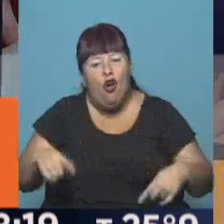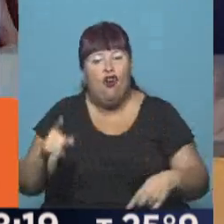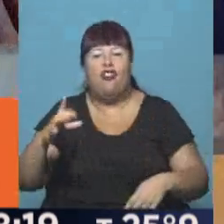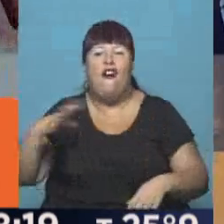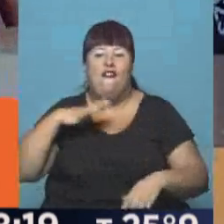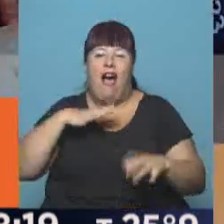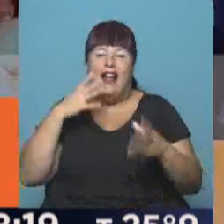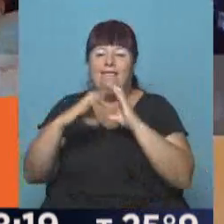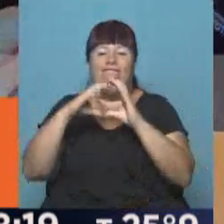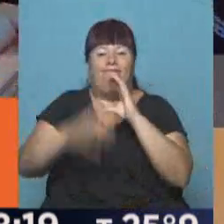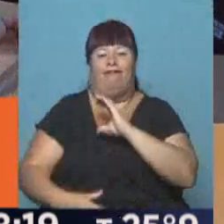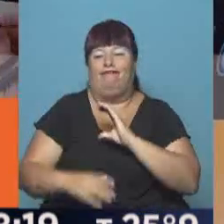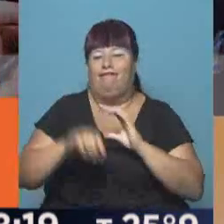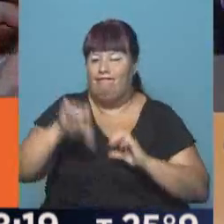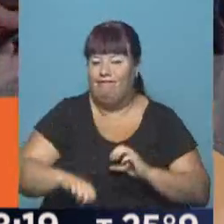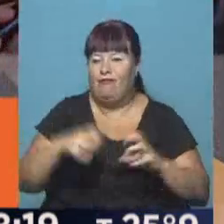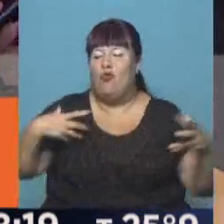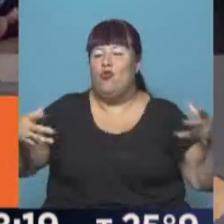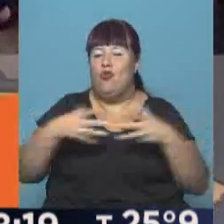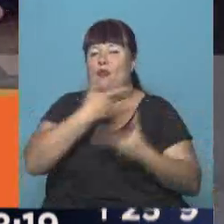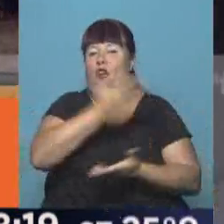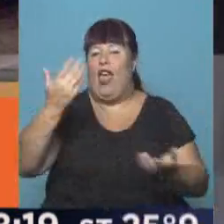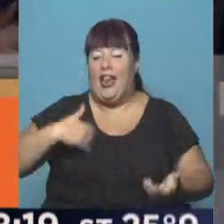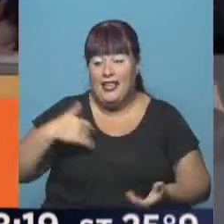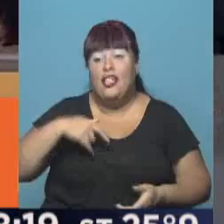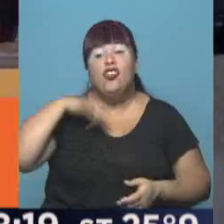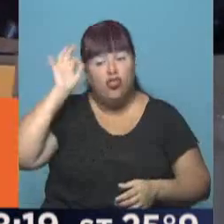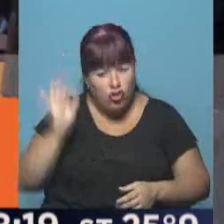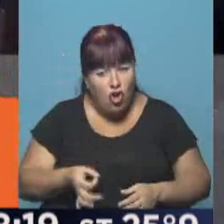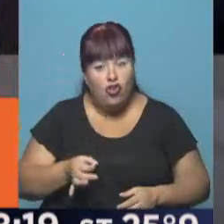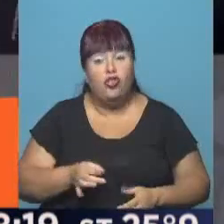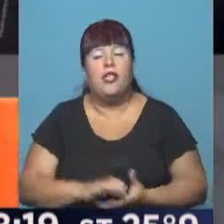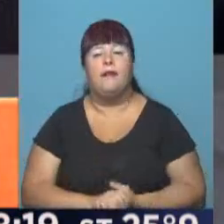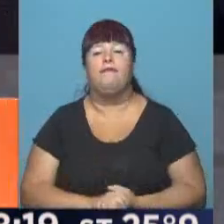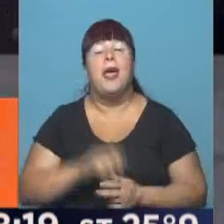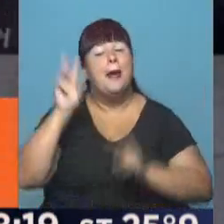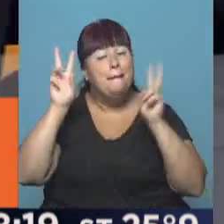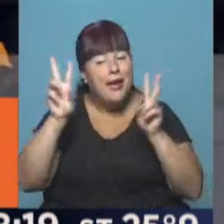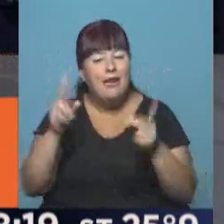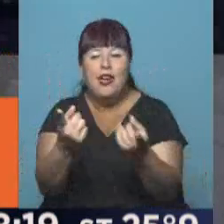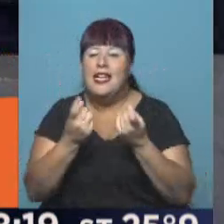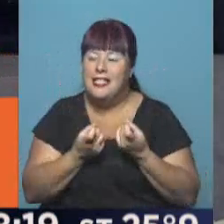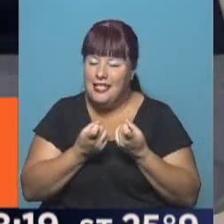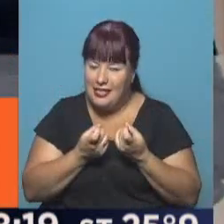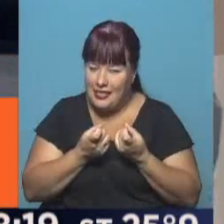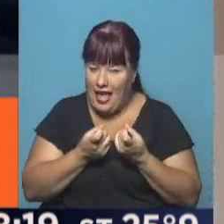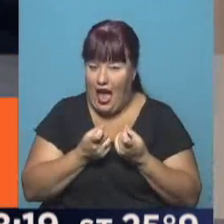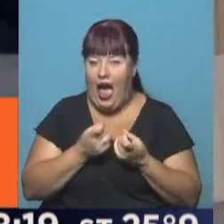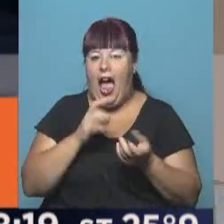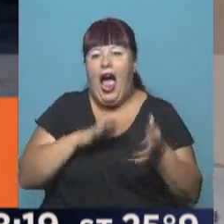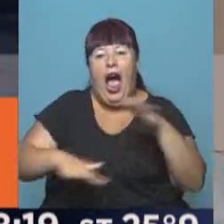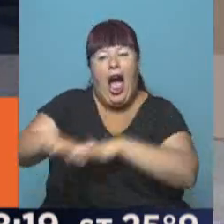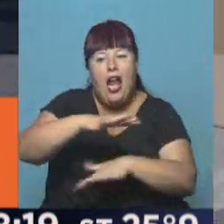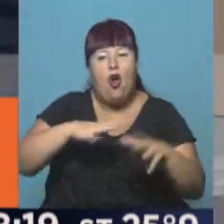pudimos comunicarnos como correspondía al conjunto de los argentinos. Lo que sí tengo claro es que el peronismo necesita acomodar